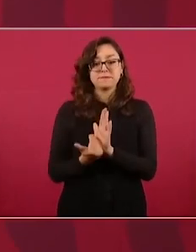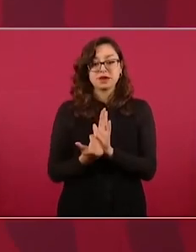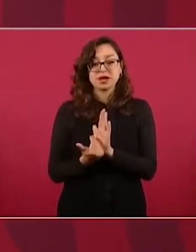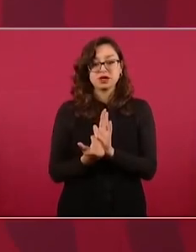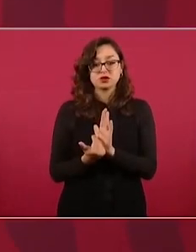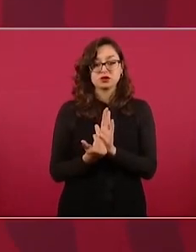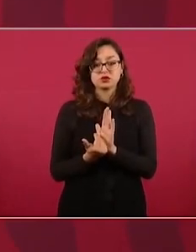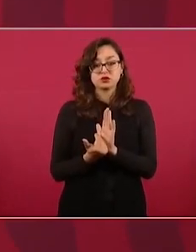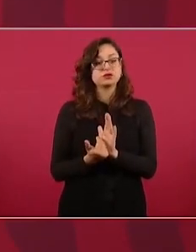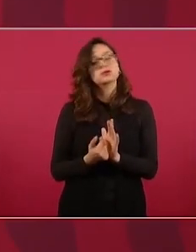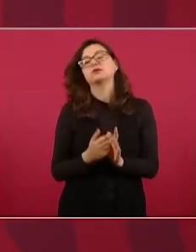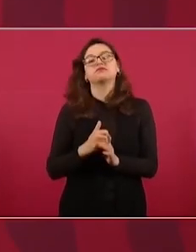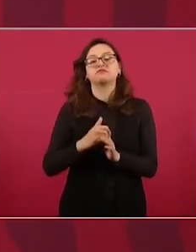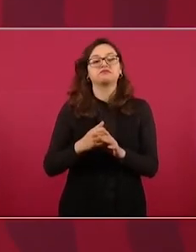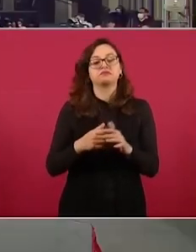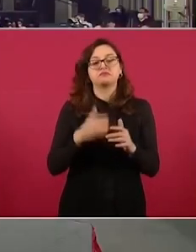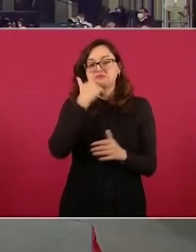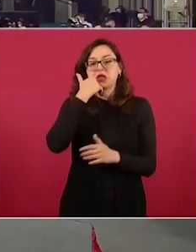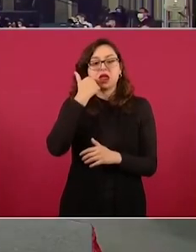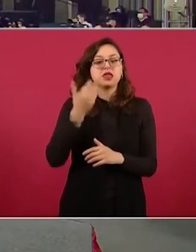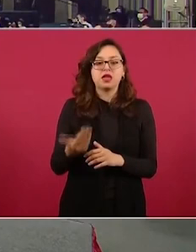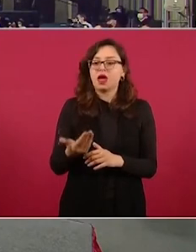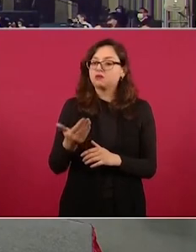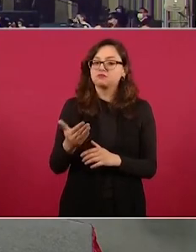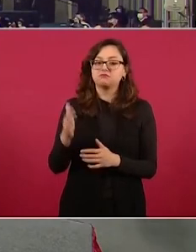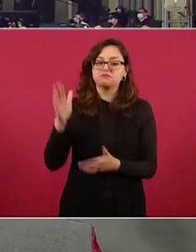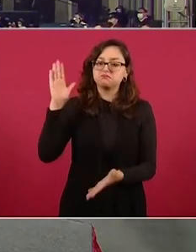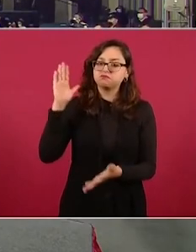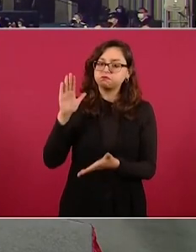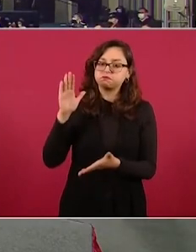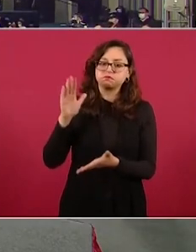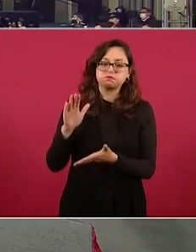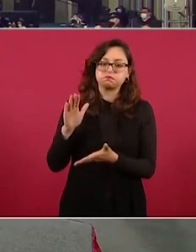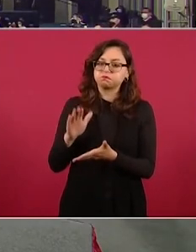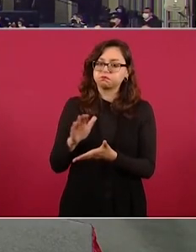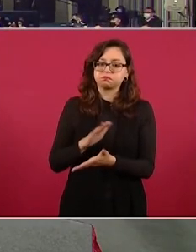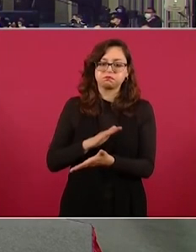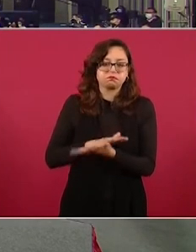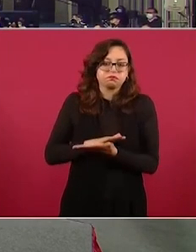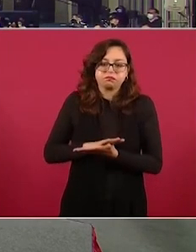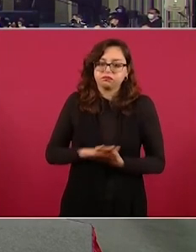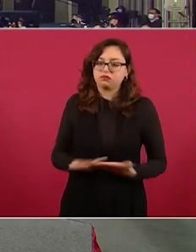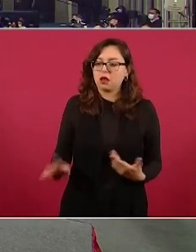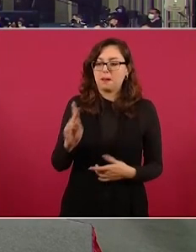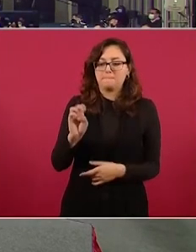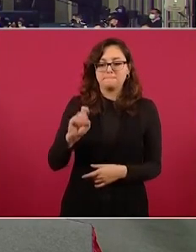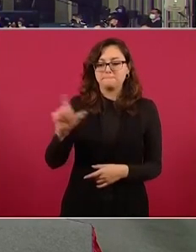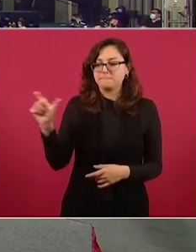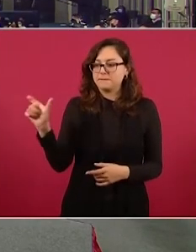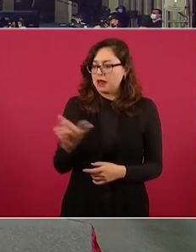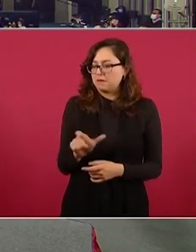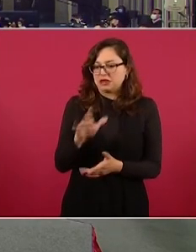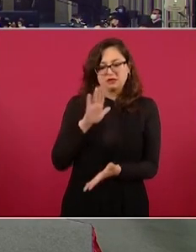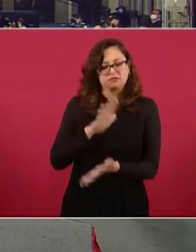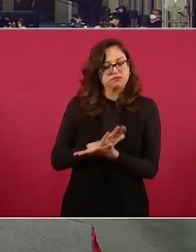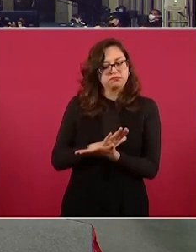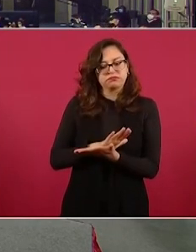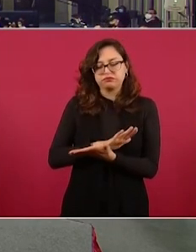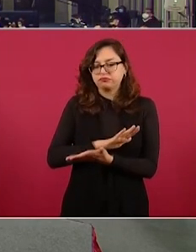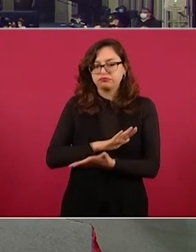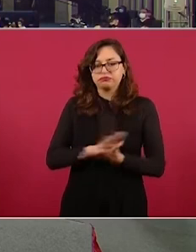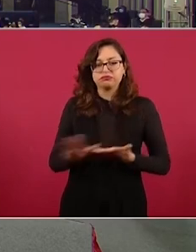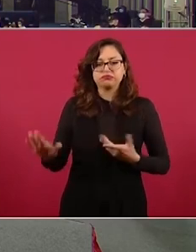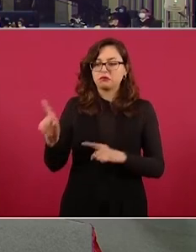Y iba así. O sea que estaríamos en